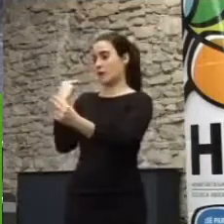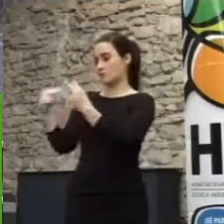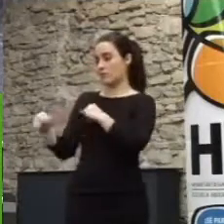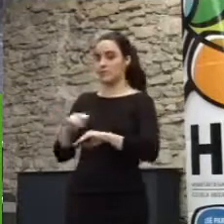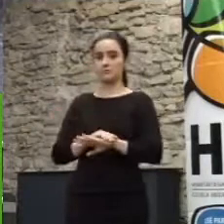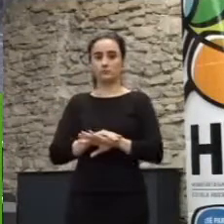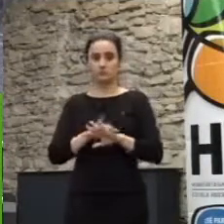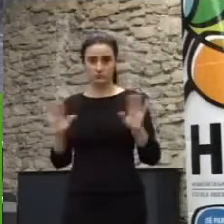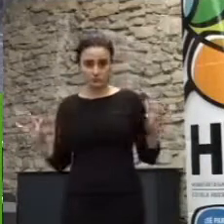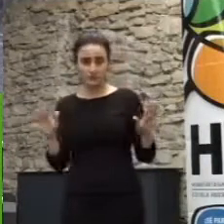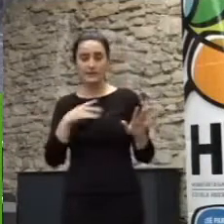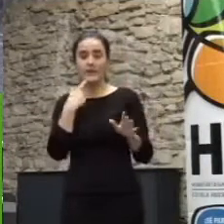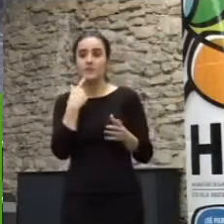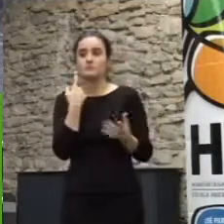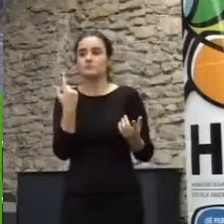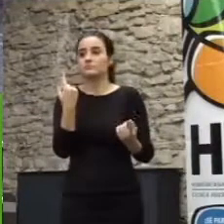casos